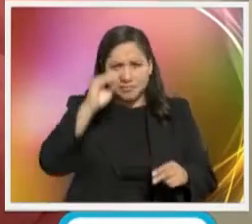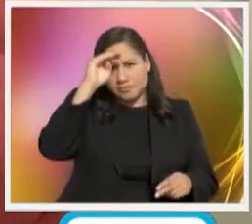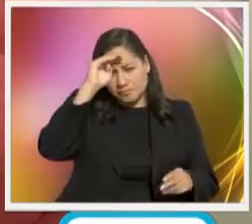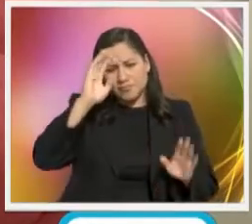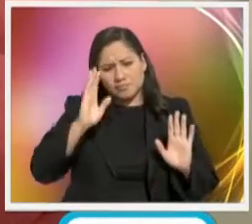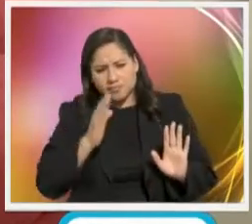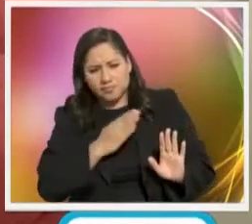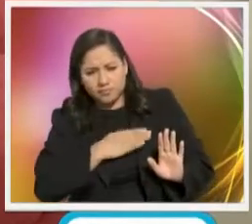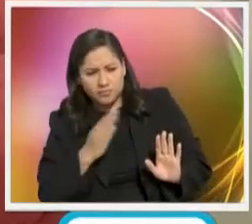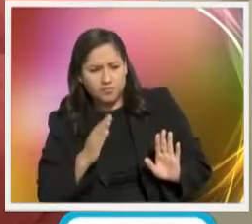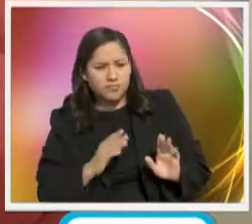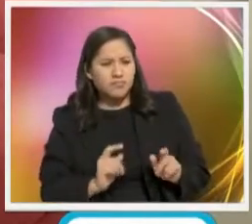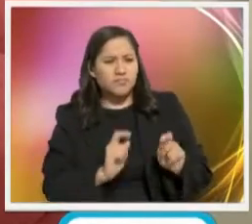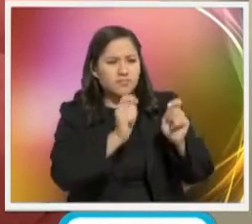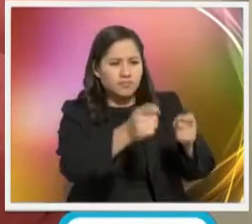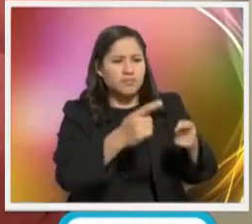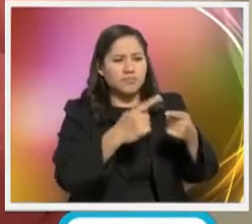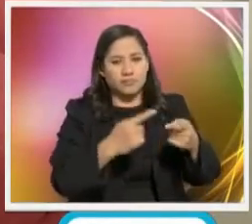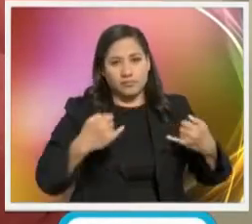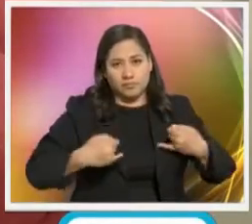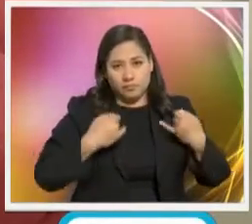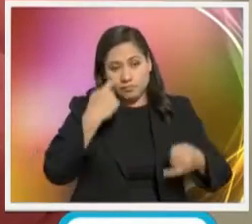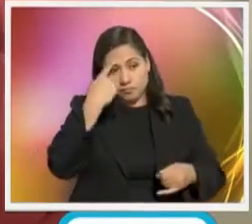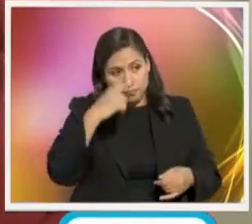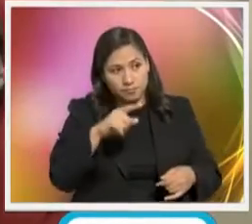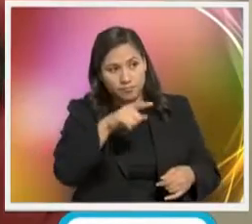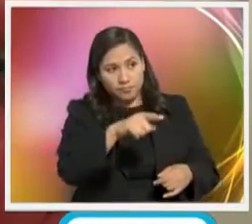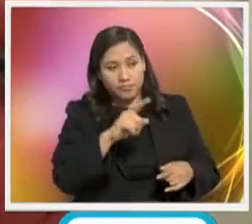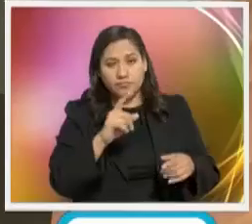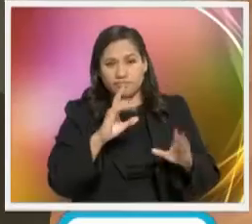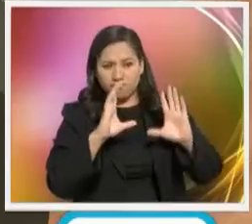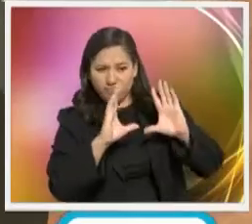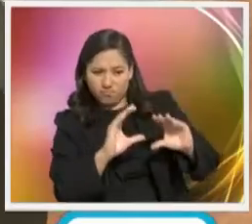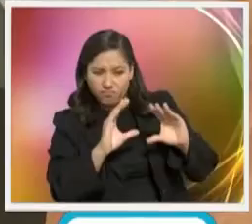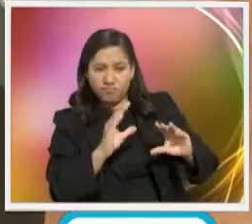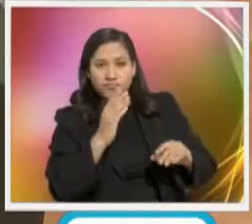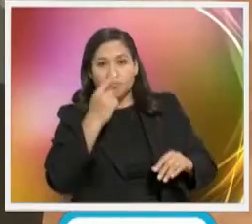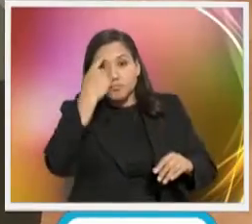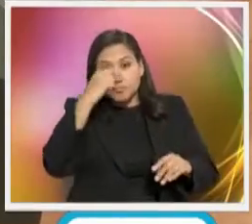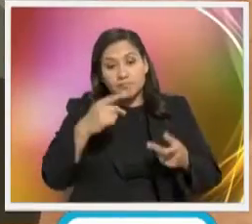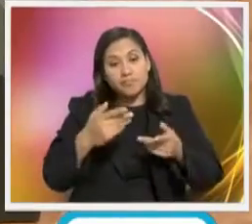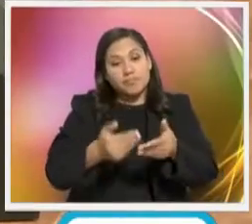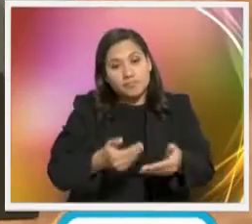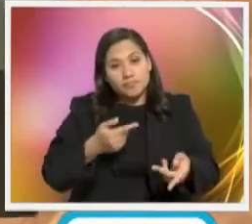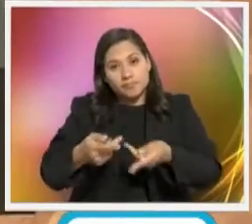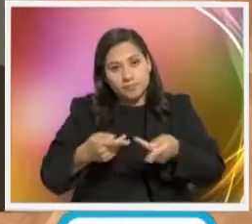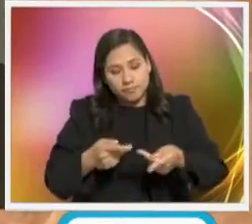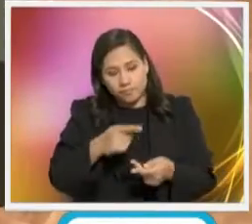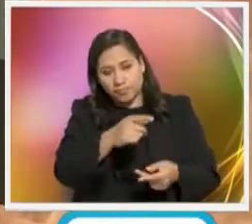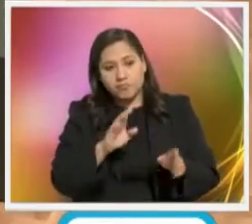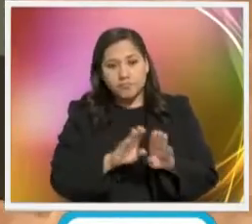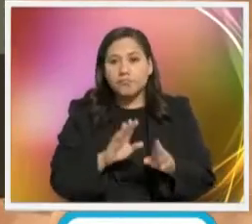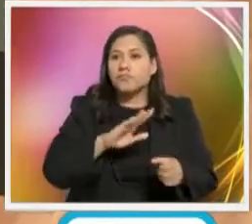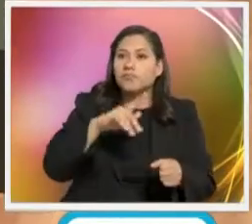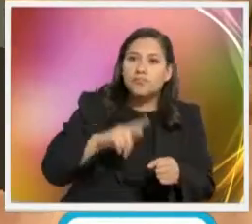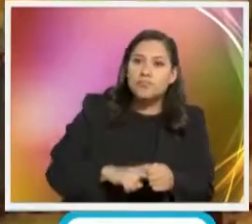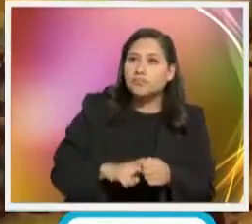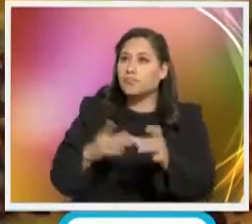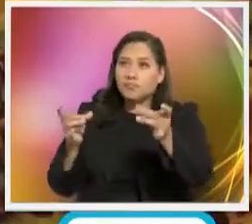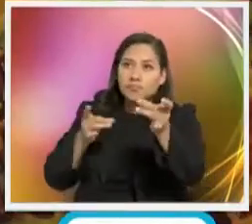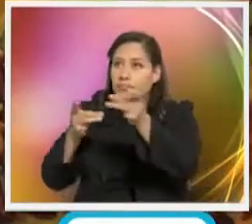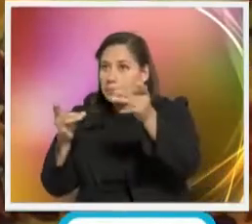podemos darles tiempo a nuestros jóvenes para que se instruyan, ¿no? Porque ya no tenemos que estar correteando a un animal